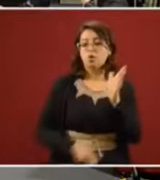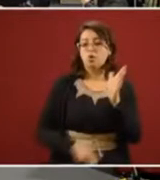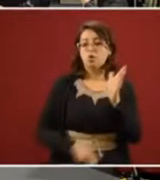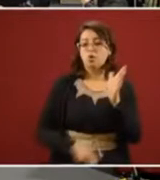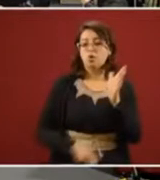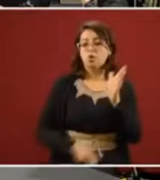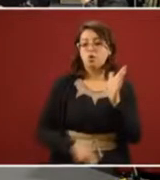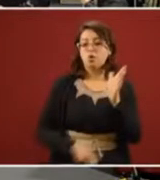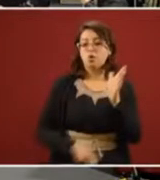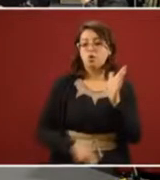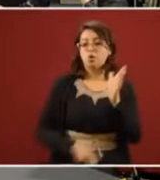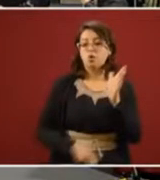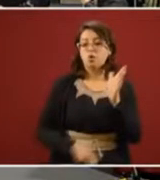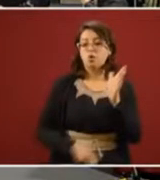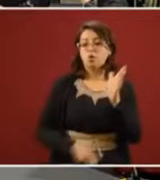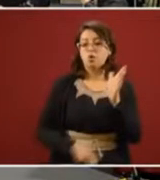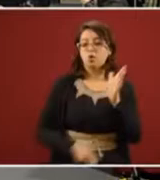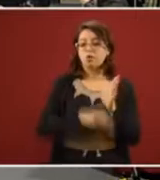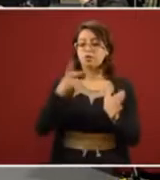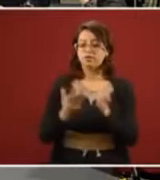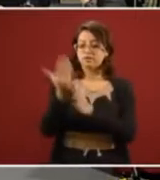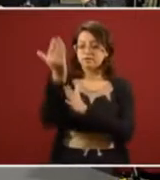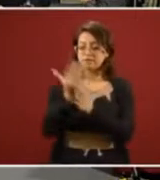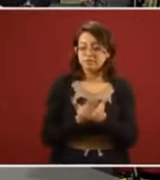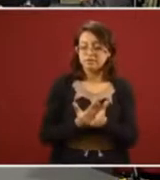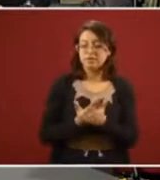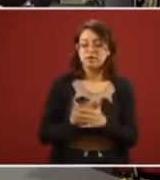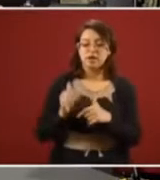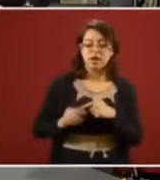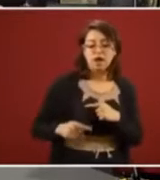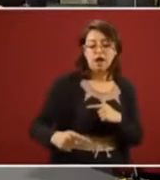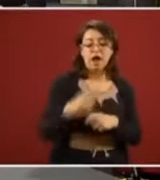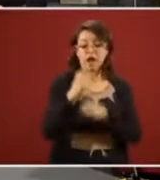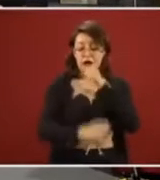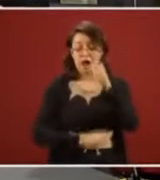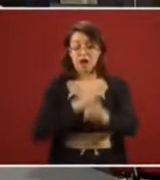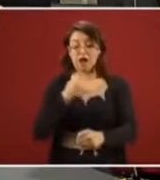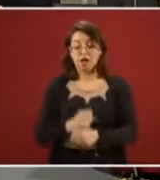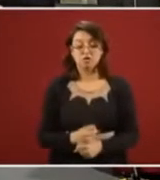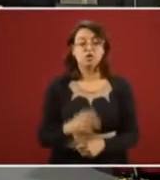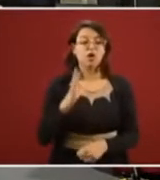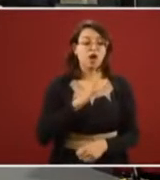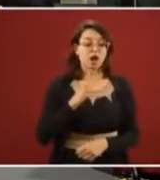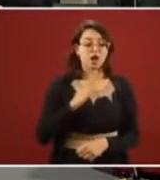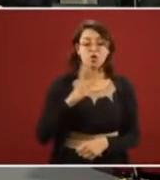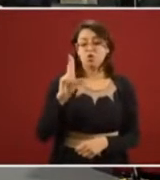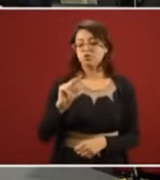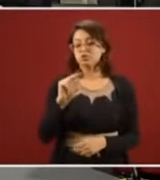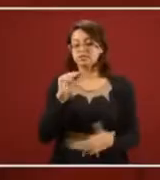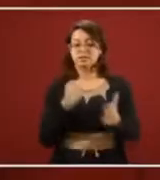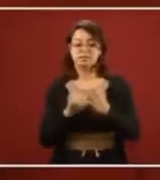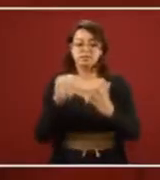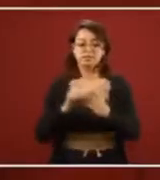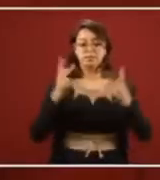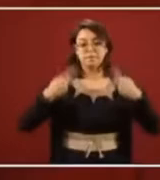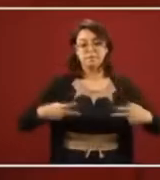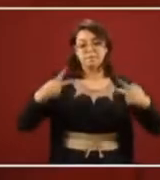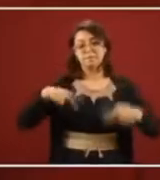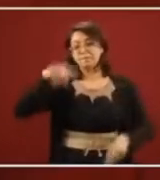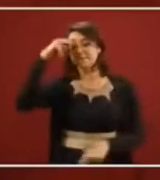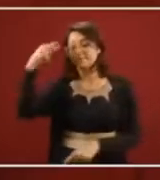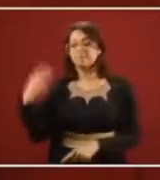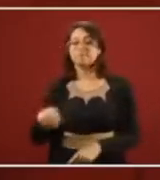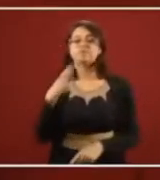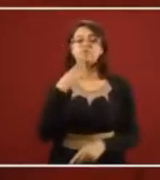en ese año hay también 80 millones de mexicanos que utilizan internet